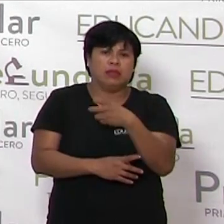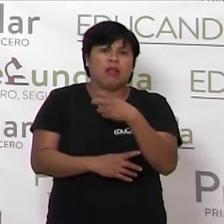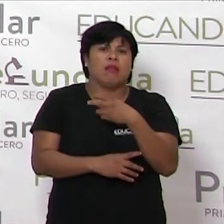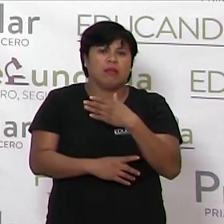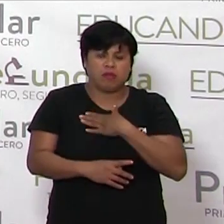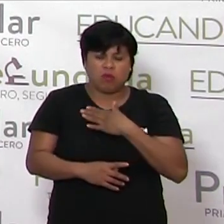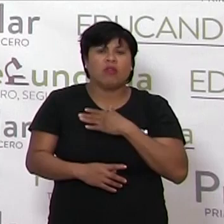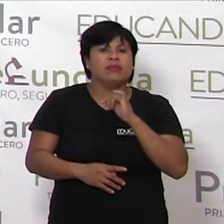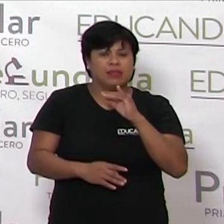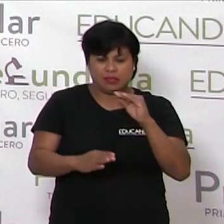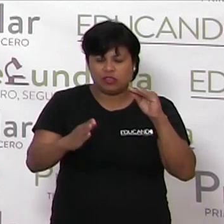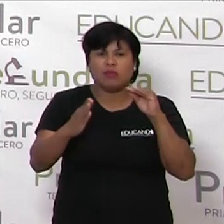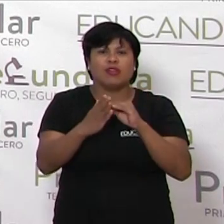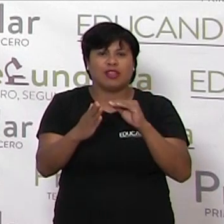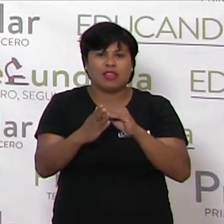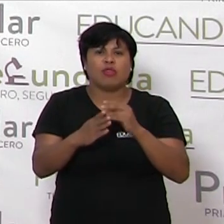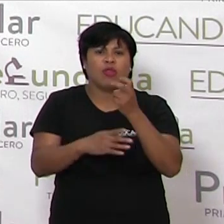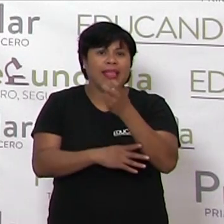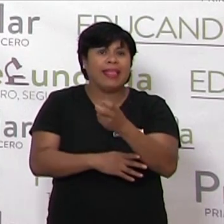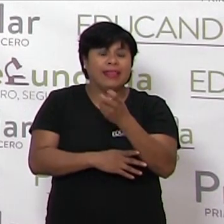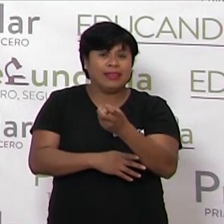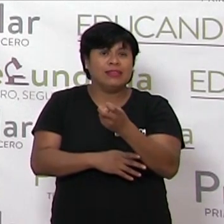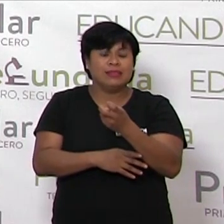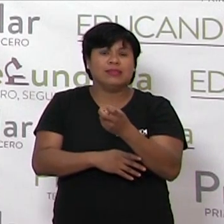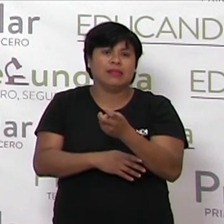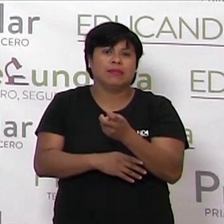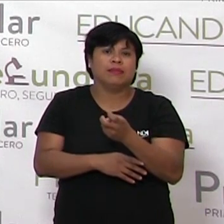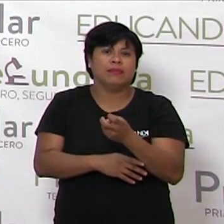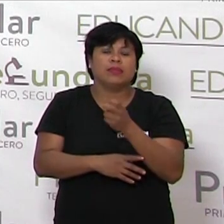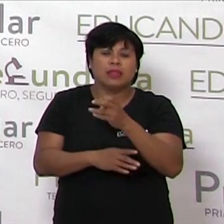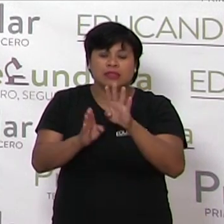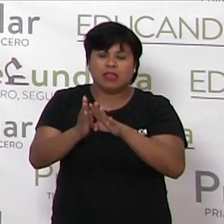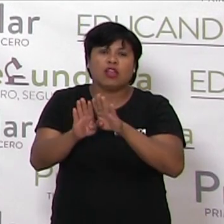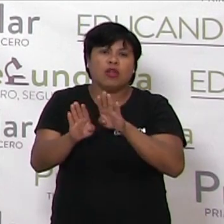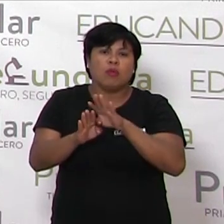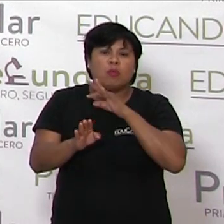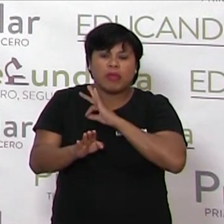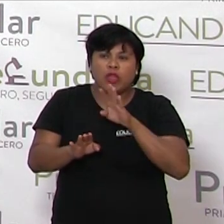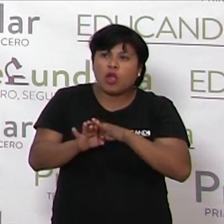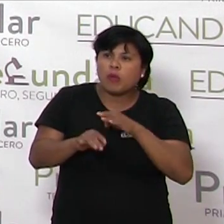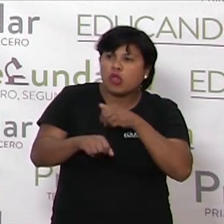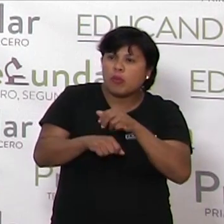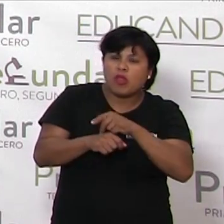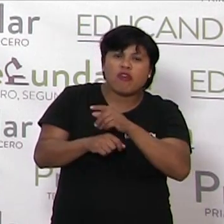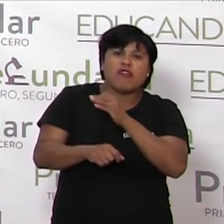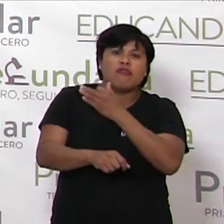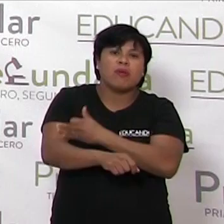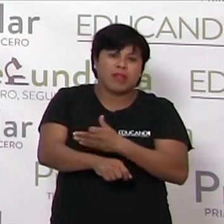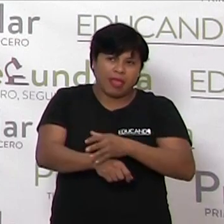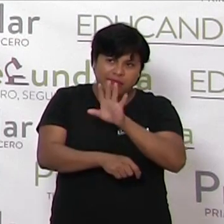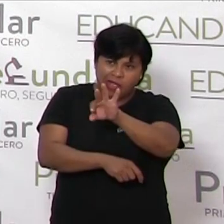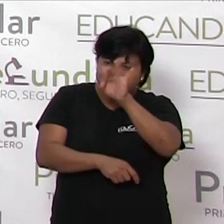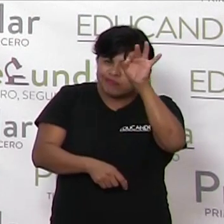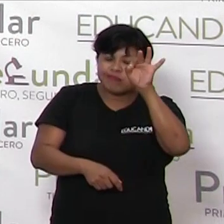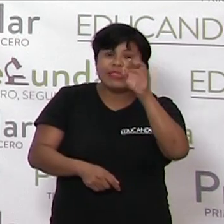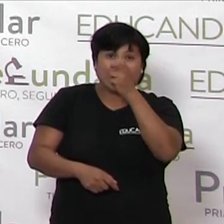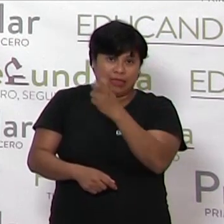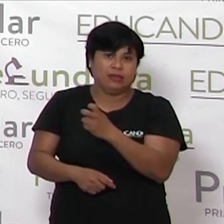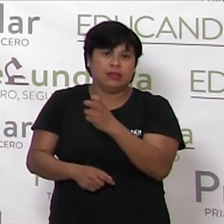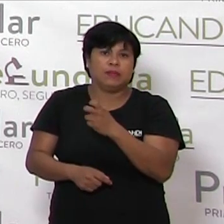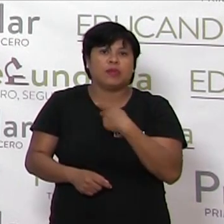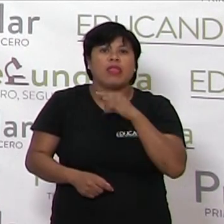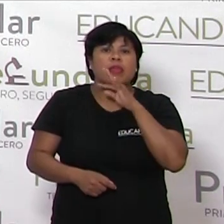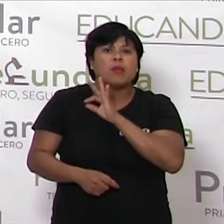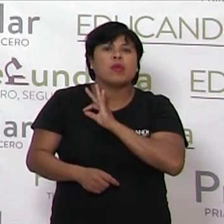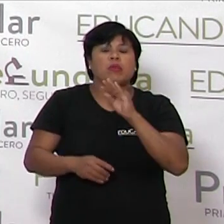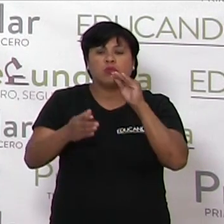sí estoy aplicando esta estrategia que es reconocer un número familiar. Tenemos Podemos